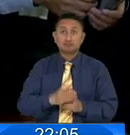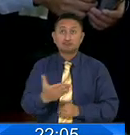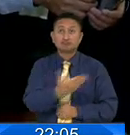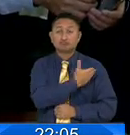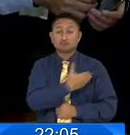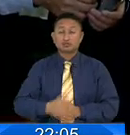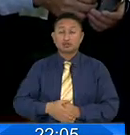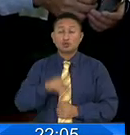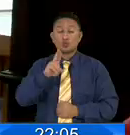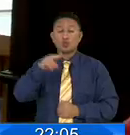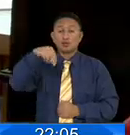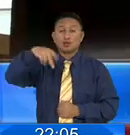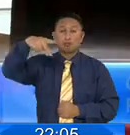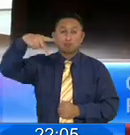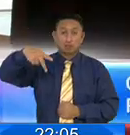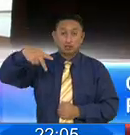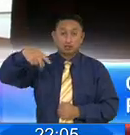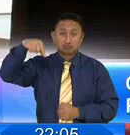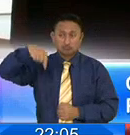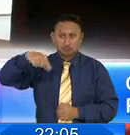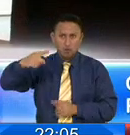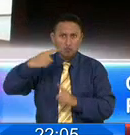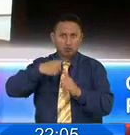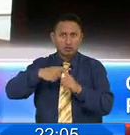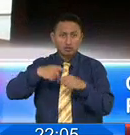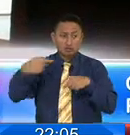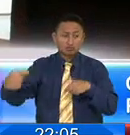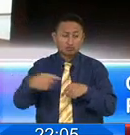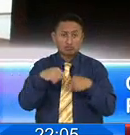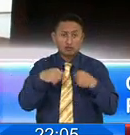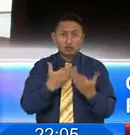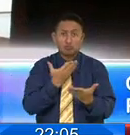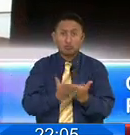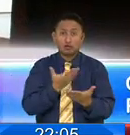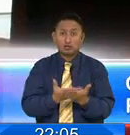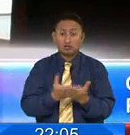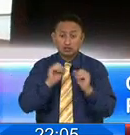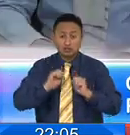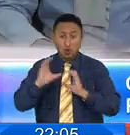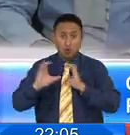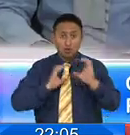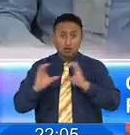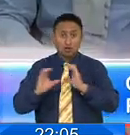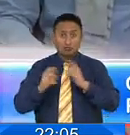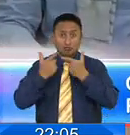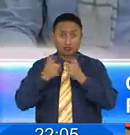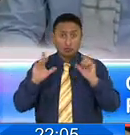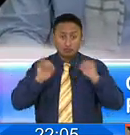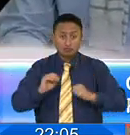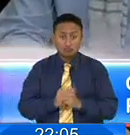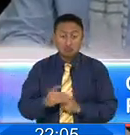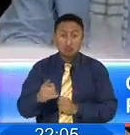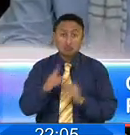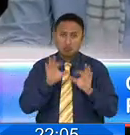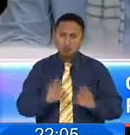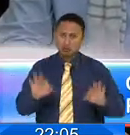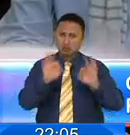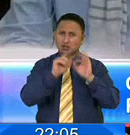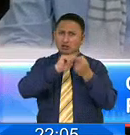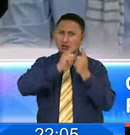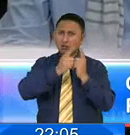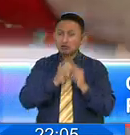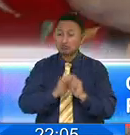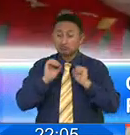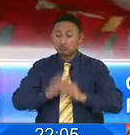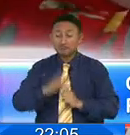Periodistas, UNP, ve como positivo el espíritu de la propuesta de comunicación. Destaca cambios, como por ejemplo que la opinión